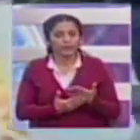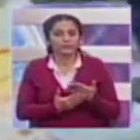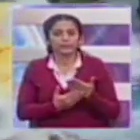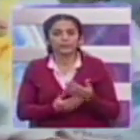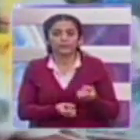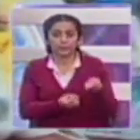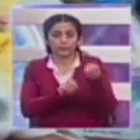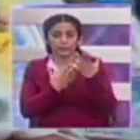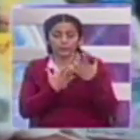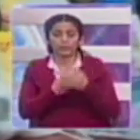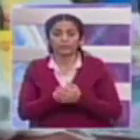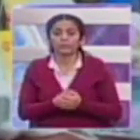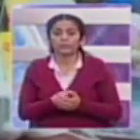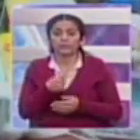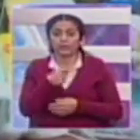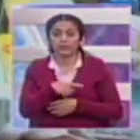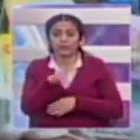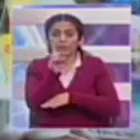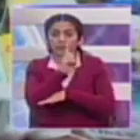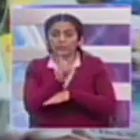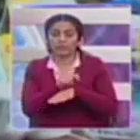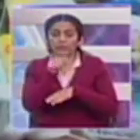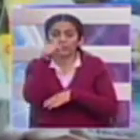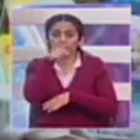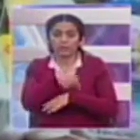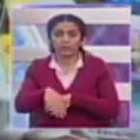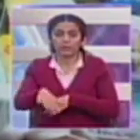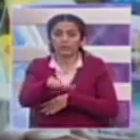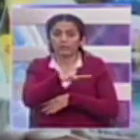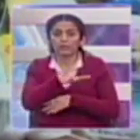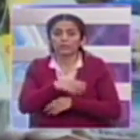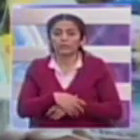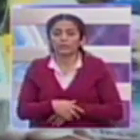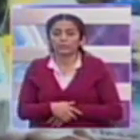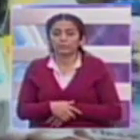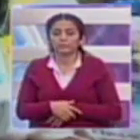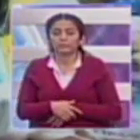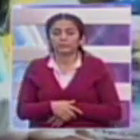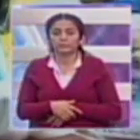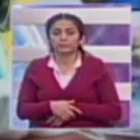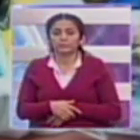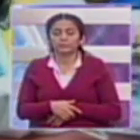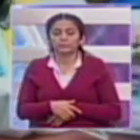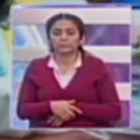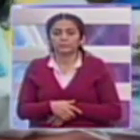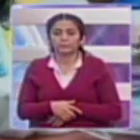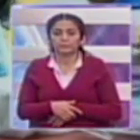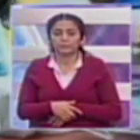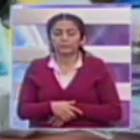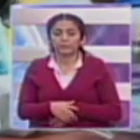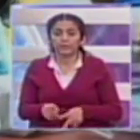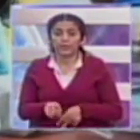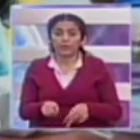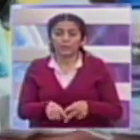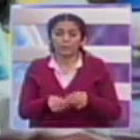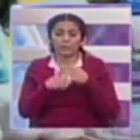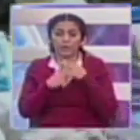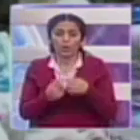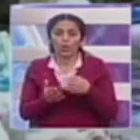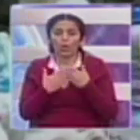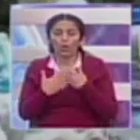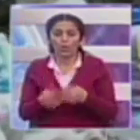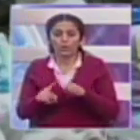declaraciones de Freddy Lobato, comunicador del Patronato San José, a propósito del inicio de la recolección de víveres y también alimentos